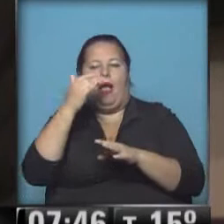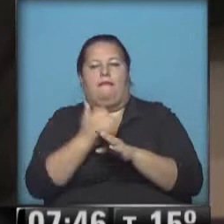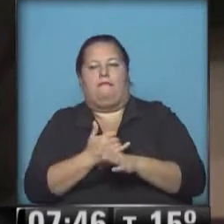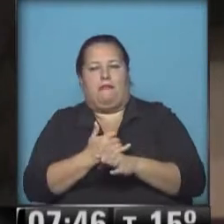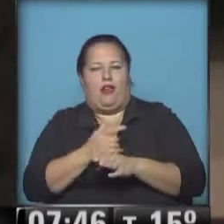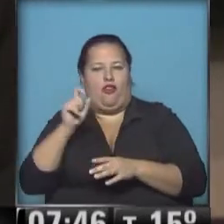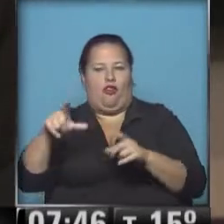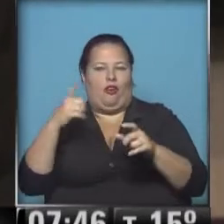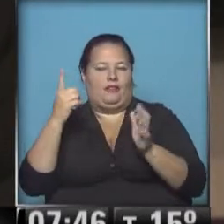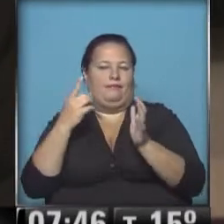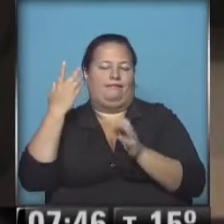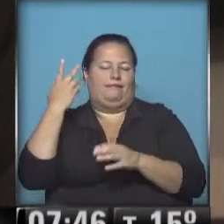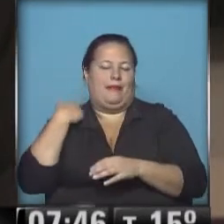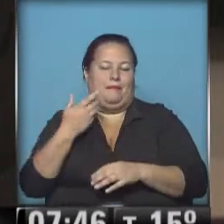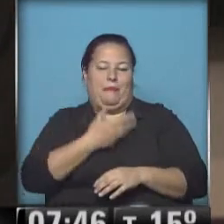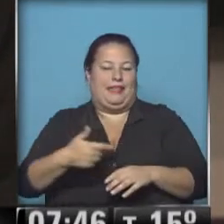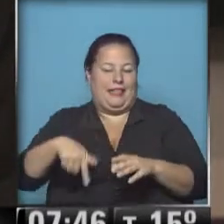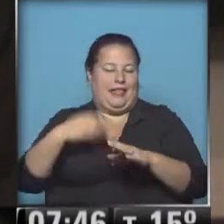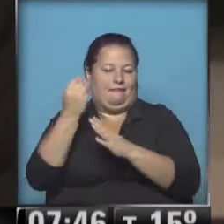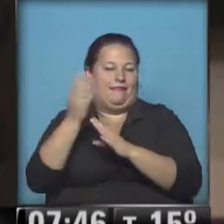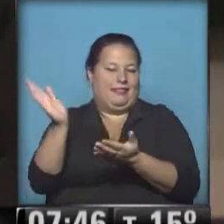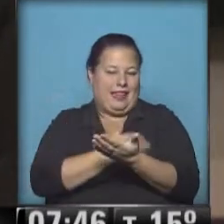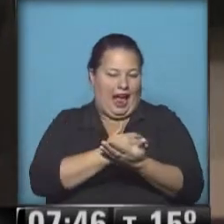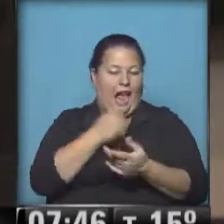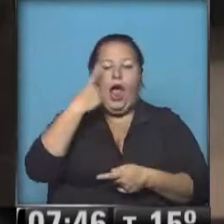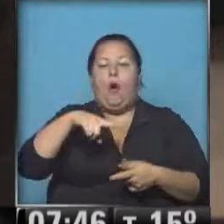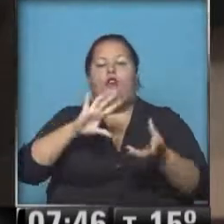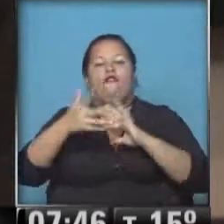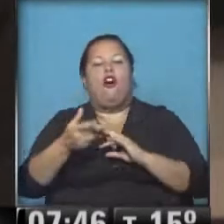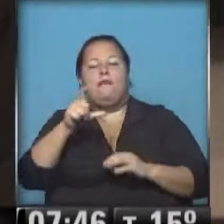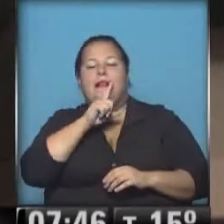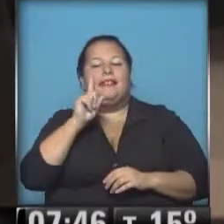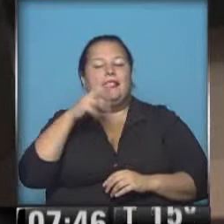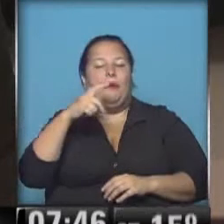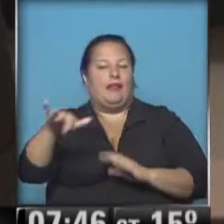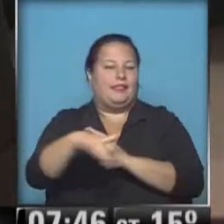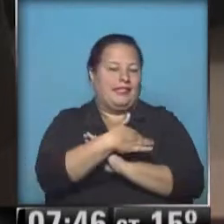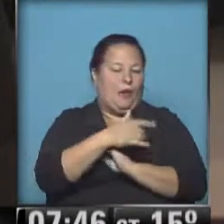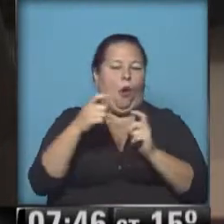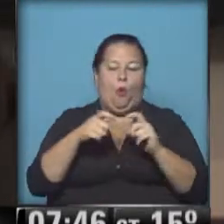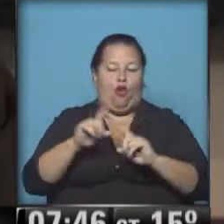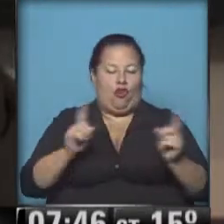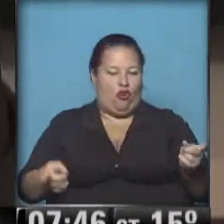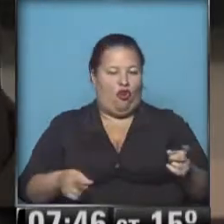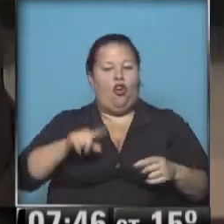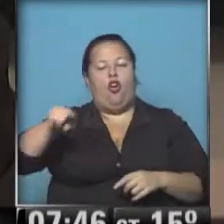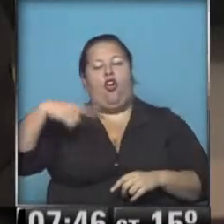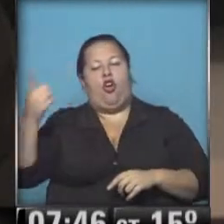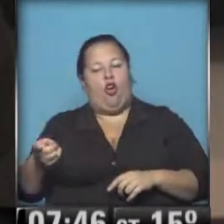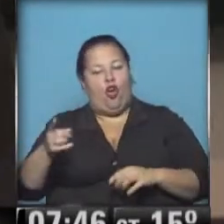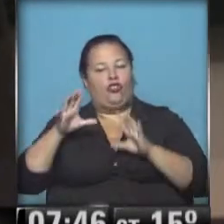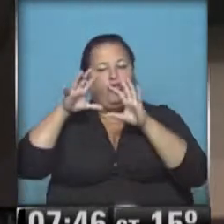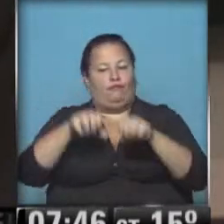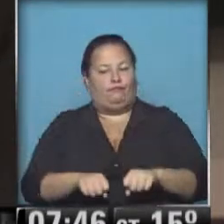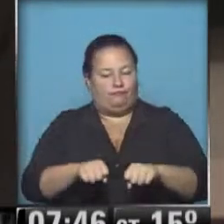propio titular dentro del país y la única salida que le city bank es retirarse del mercado de bonos y que tomara otro ese